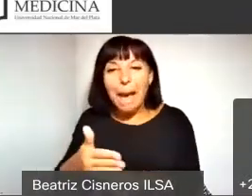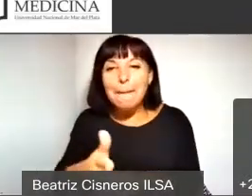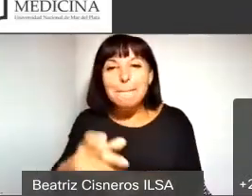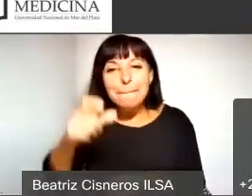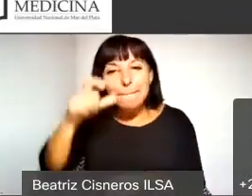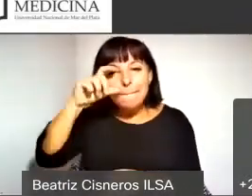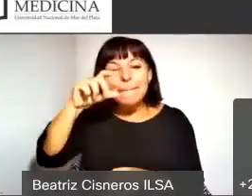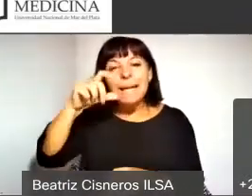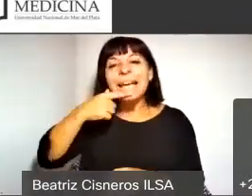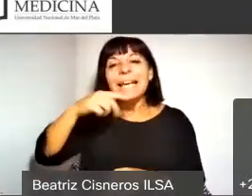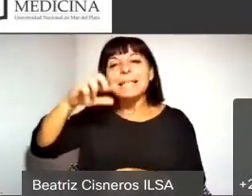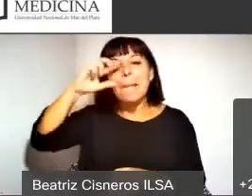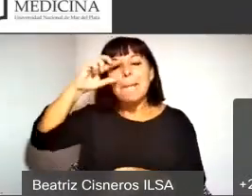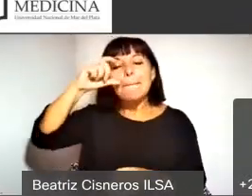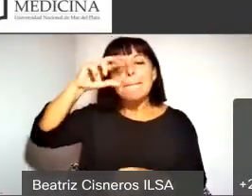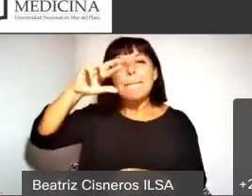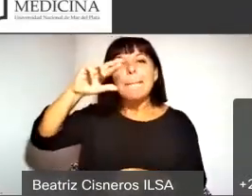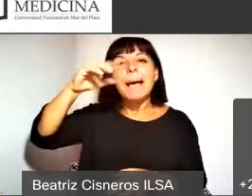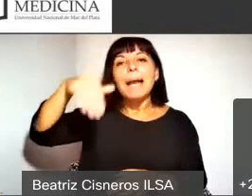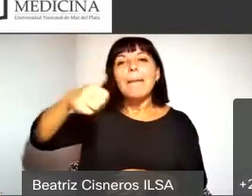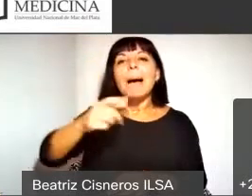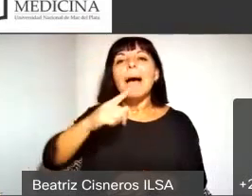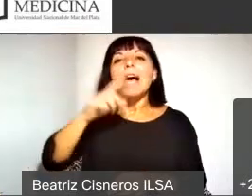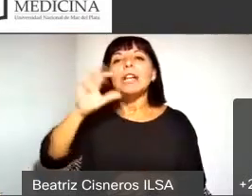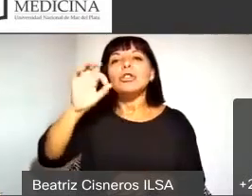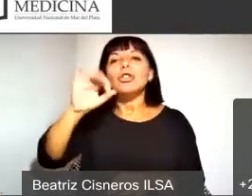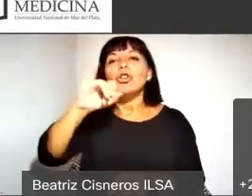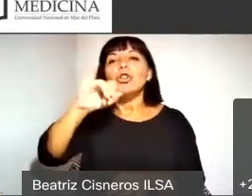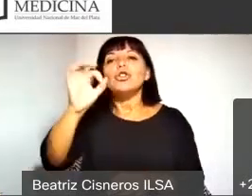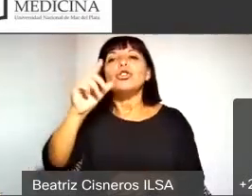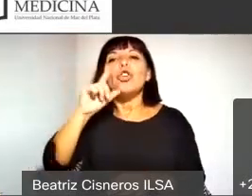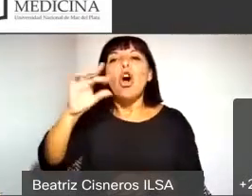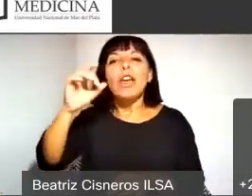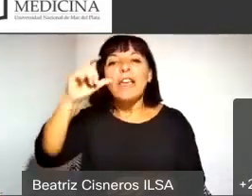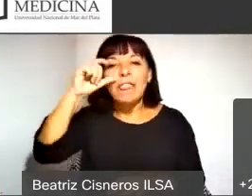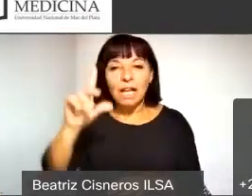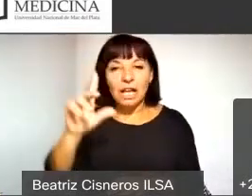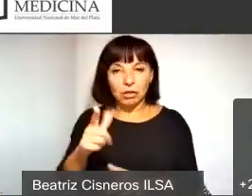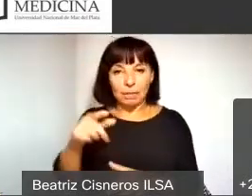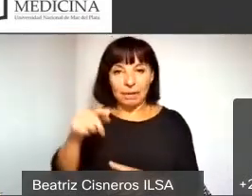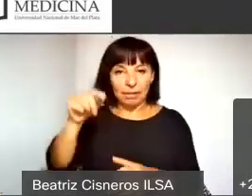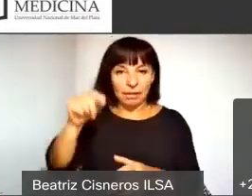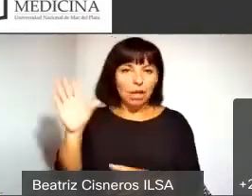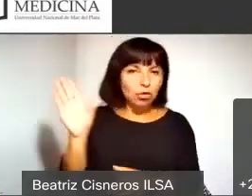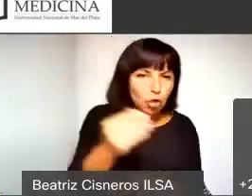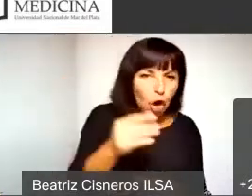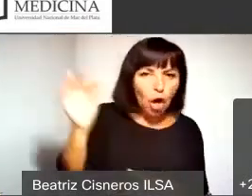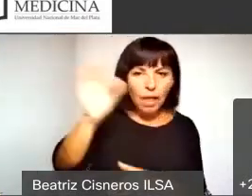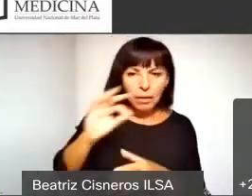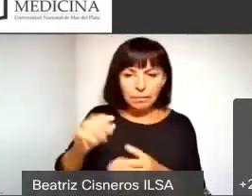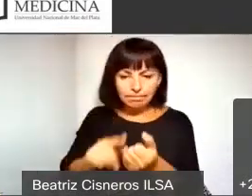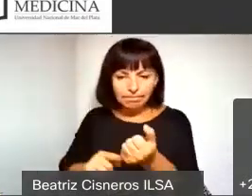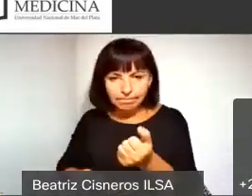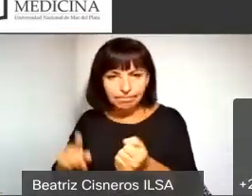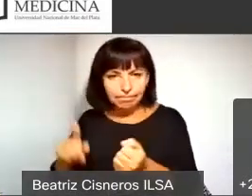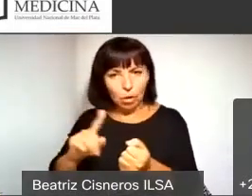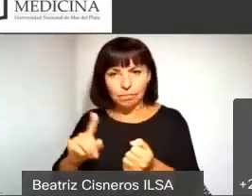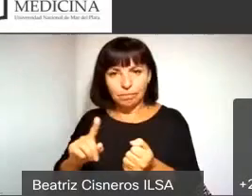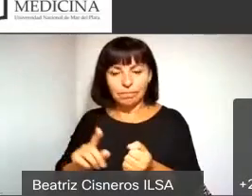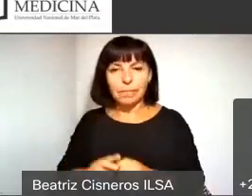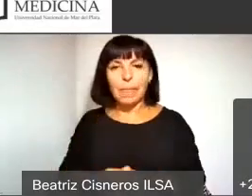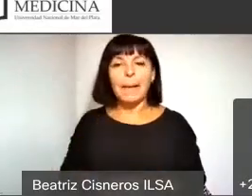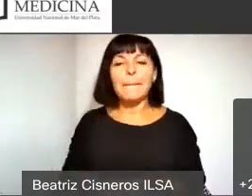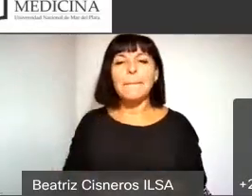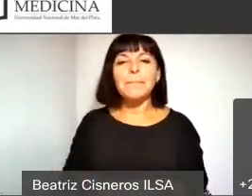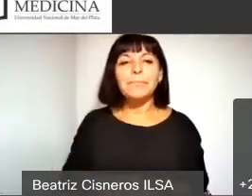en el espermatozoide, pero también está presente. Bueno, hasta acá componentes que tienen en común. Ahora vamos a ver en detalle lo que le es propio a cada uno de estos